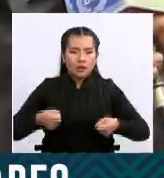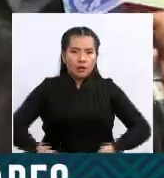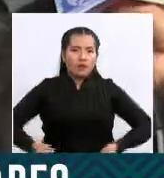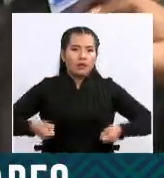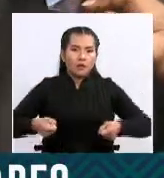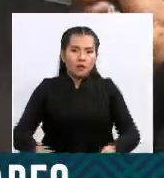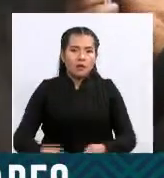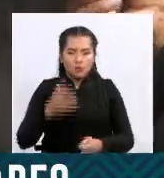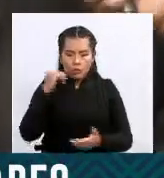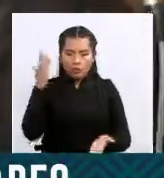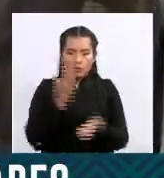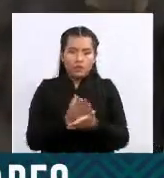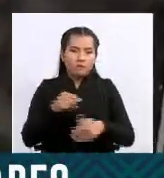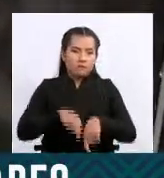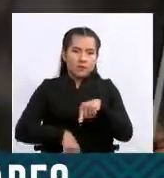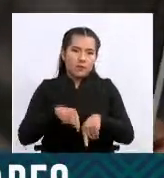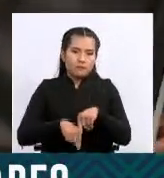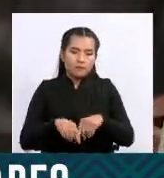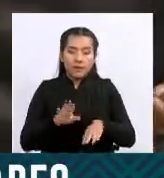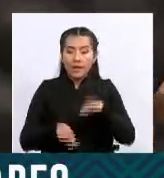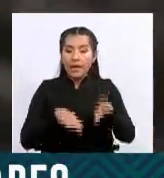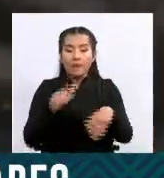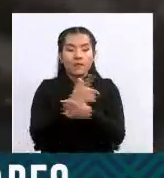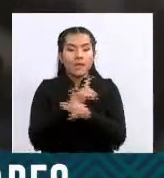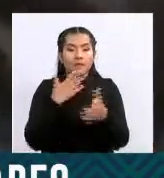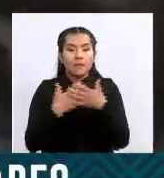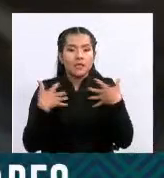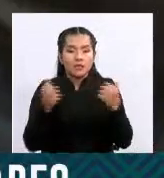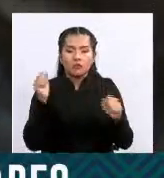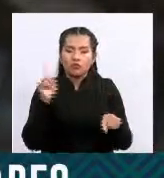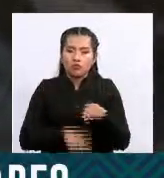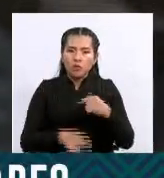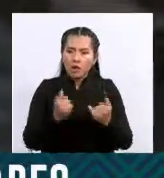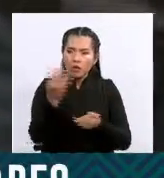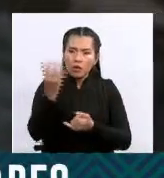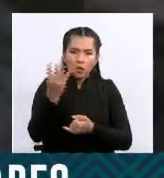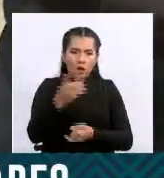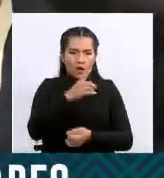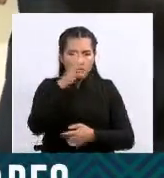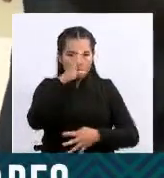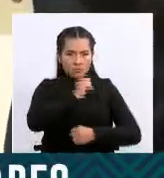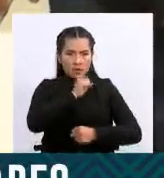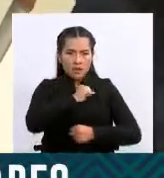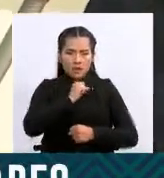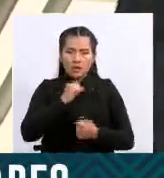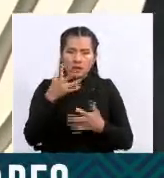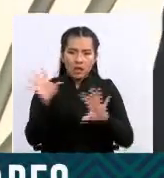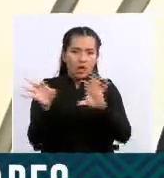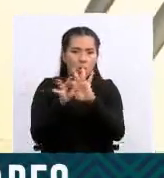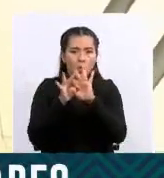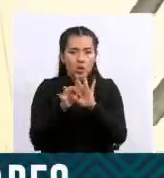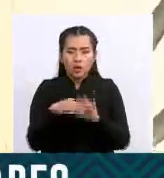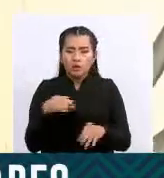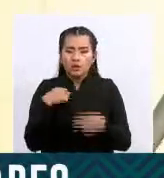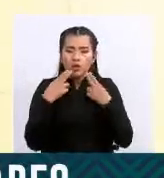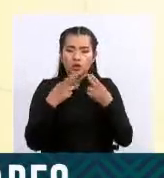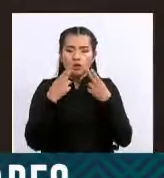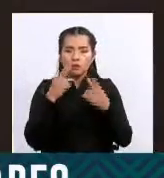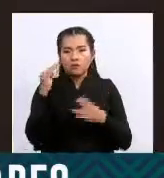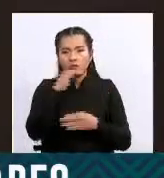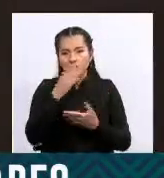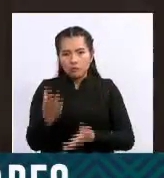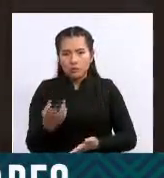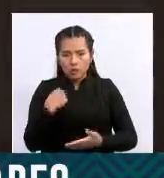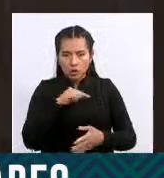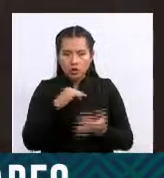el momento me he quedado inválido. Ahora ellos que quieren victimizarse, entre ellos se han baleado. Nosotros solamente buscamos